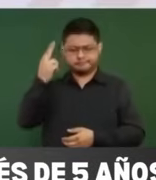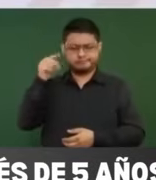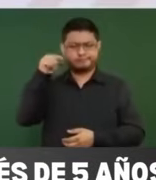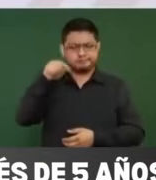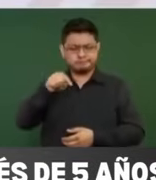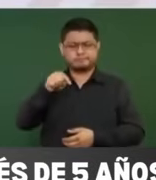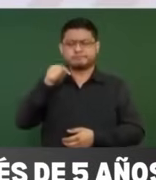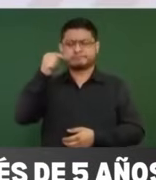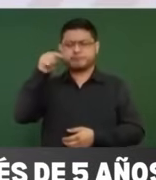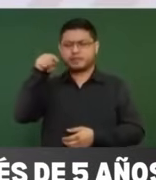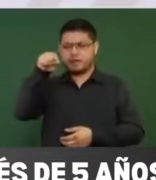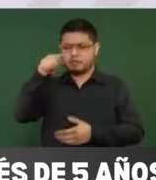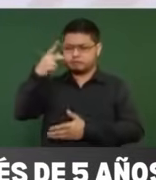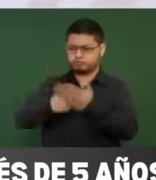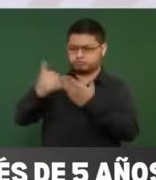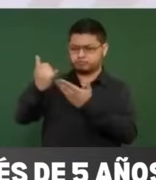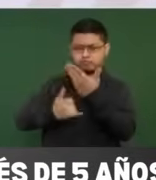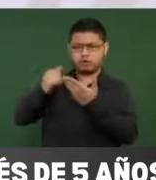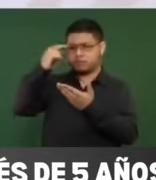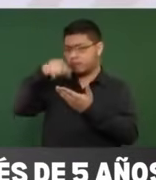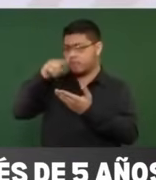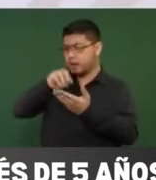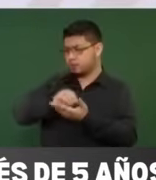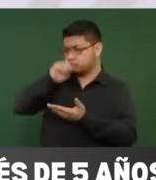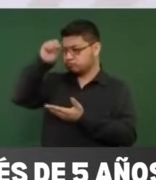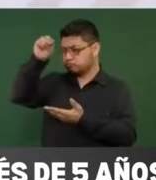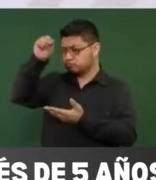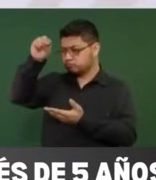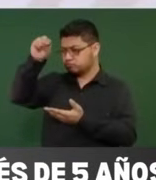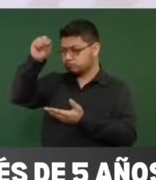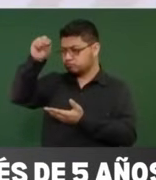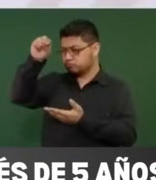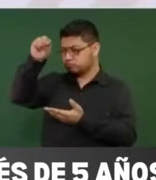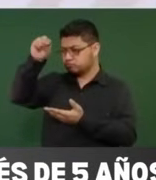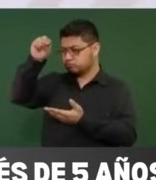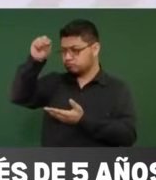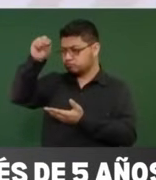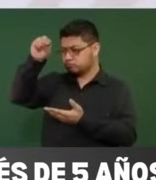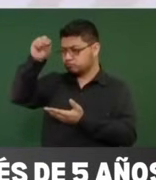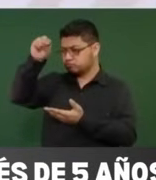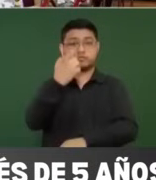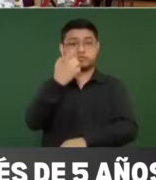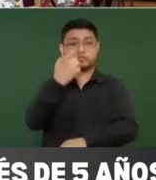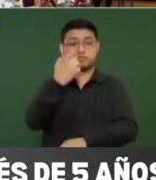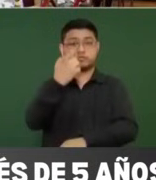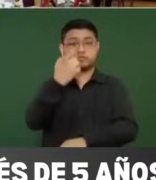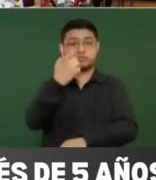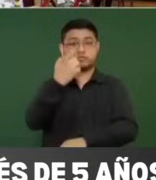Juárez, ubicadas en regiones marginadas de 31 estados,